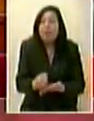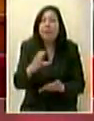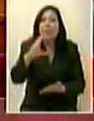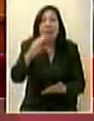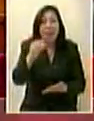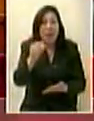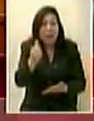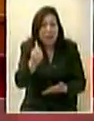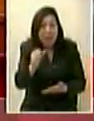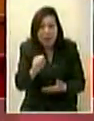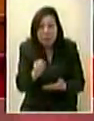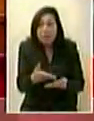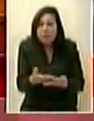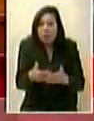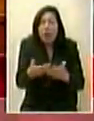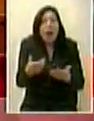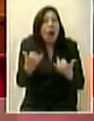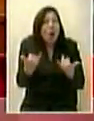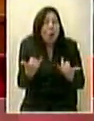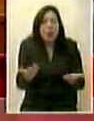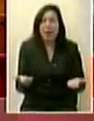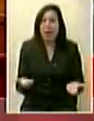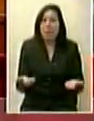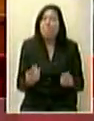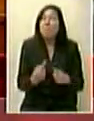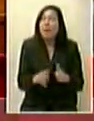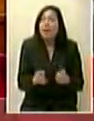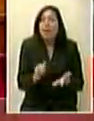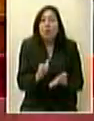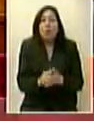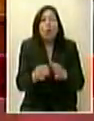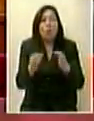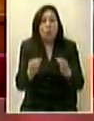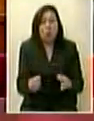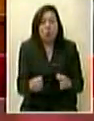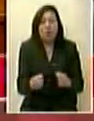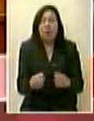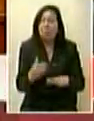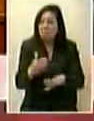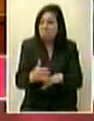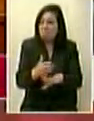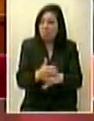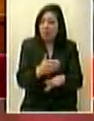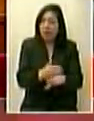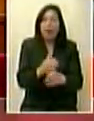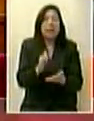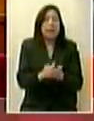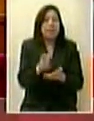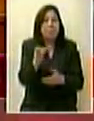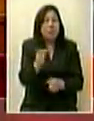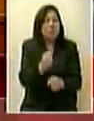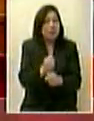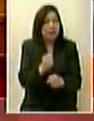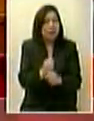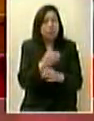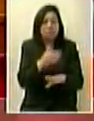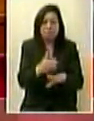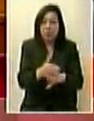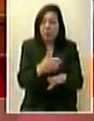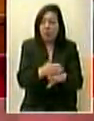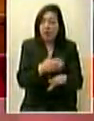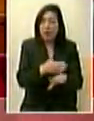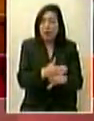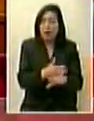CAS, hubieran establecido un régimen temporal con la finalidad justamente de hacerlo progresivo y que esos trabajadores pasen